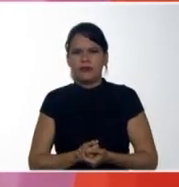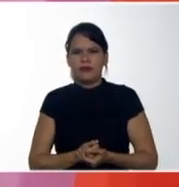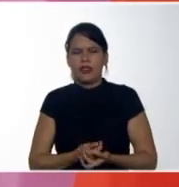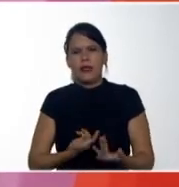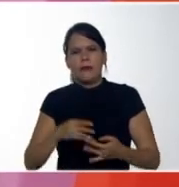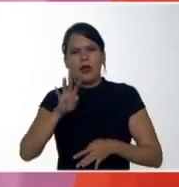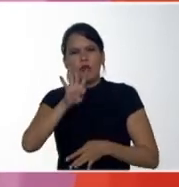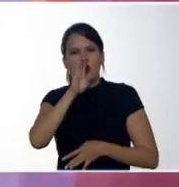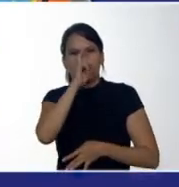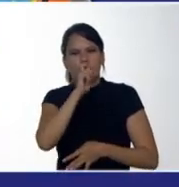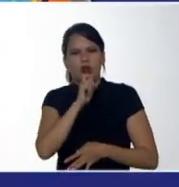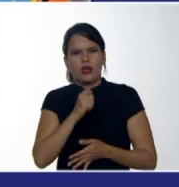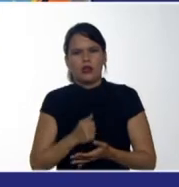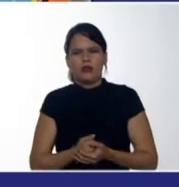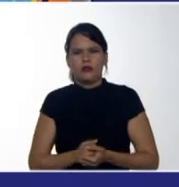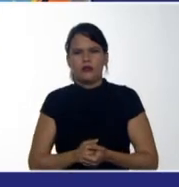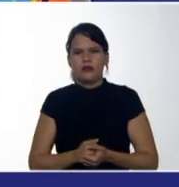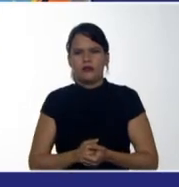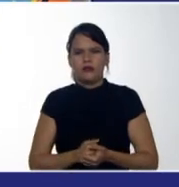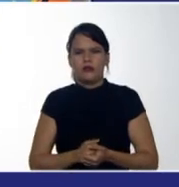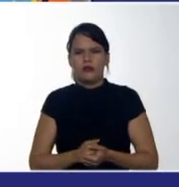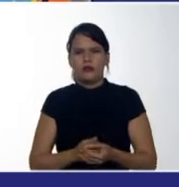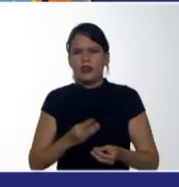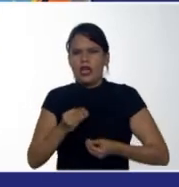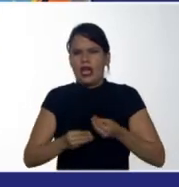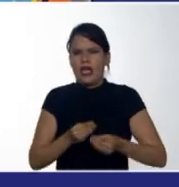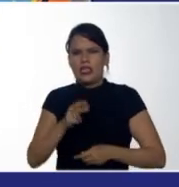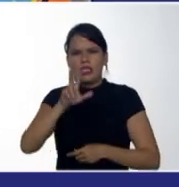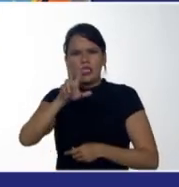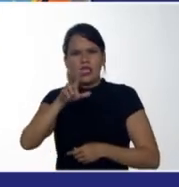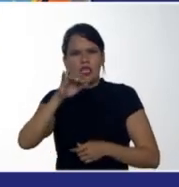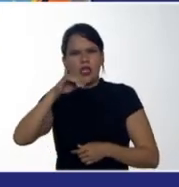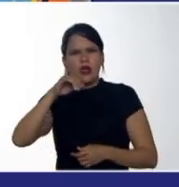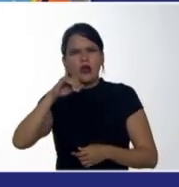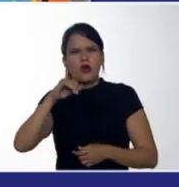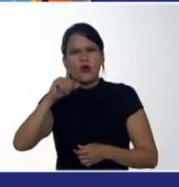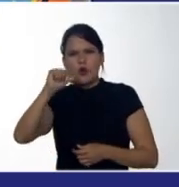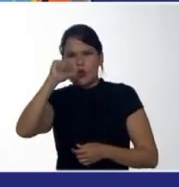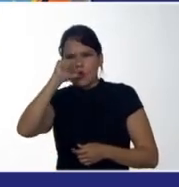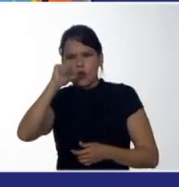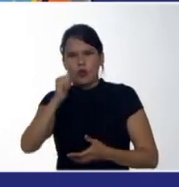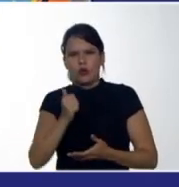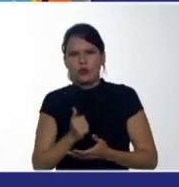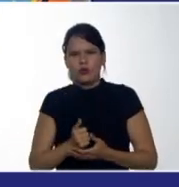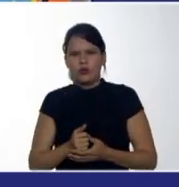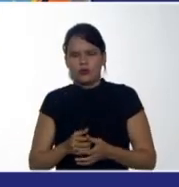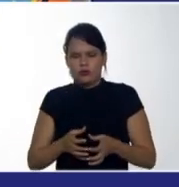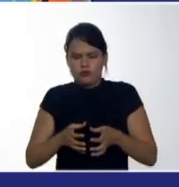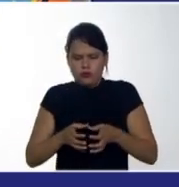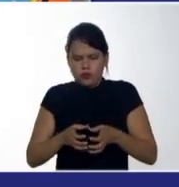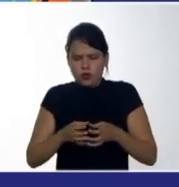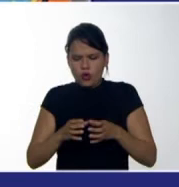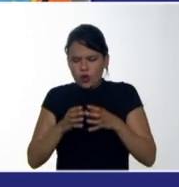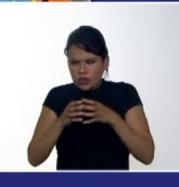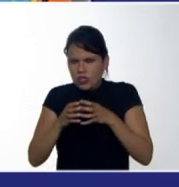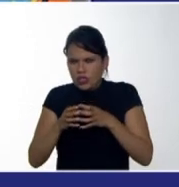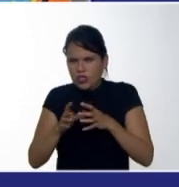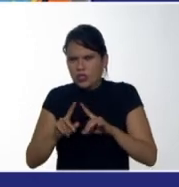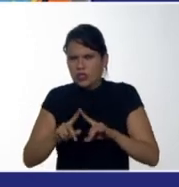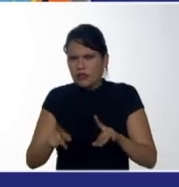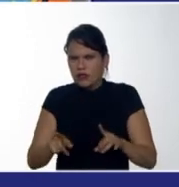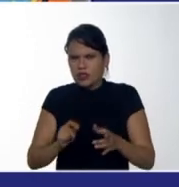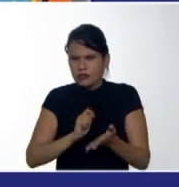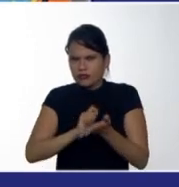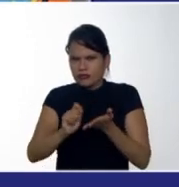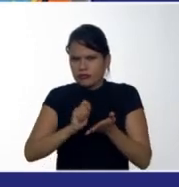Para cuarto año, prepara 3 jugos de concentración diferente. Registra la actividad a